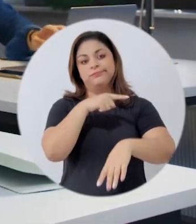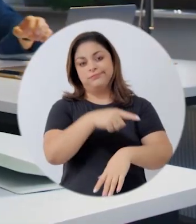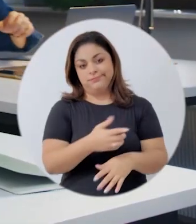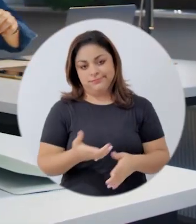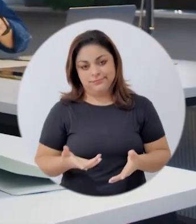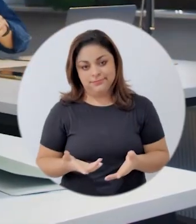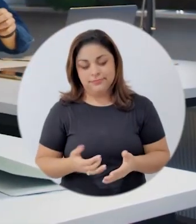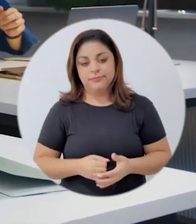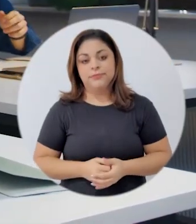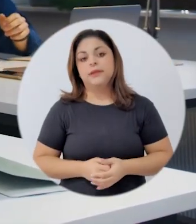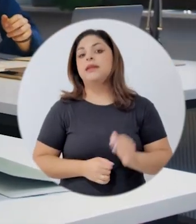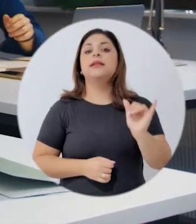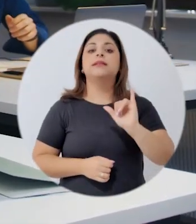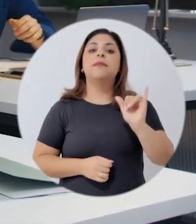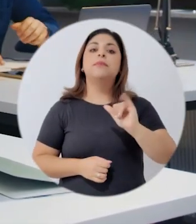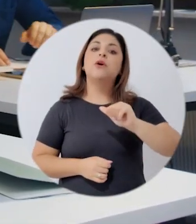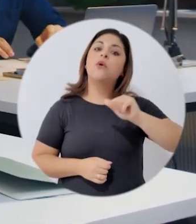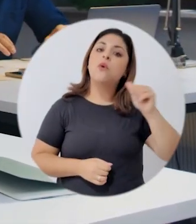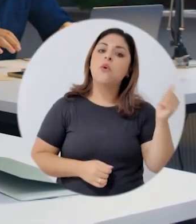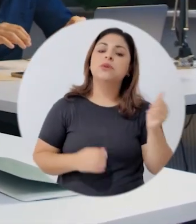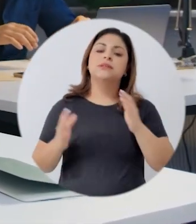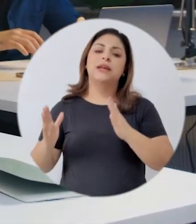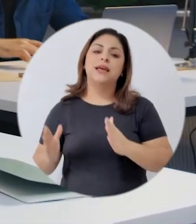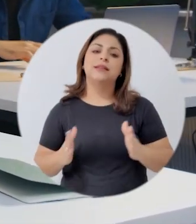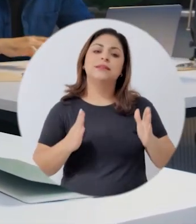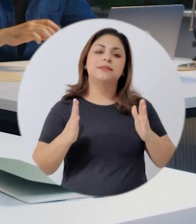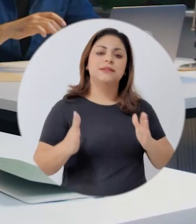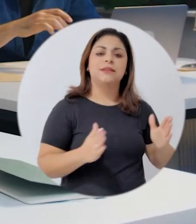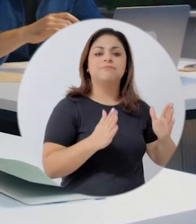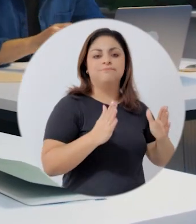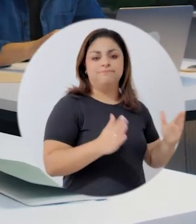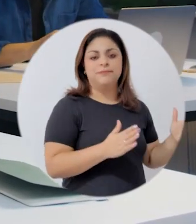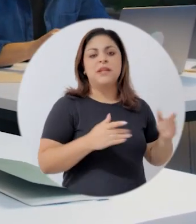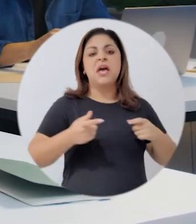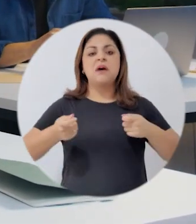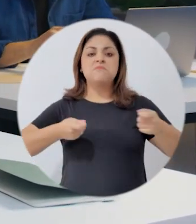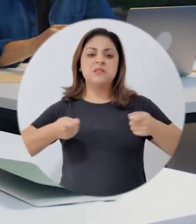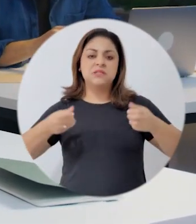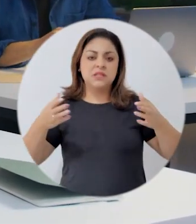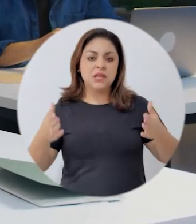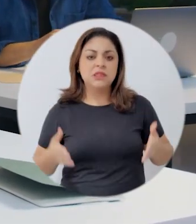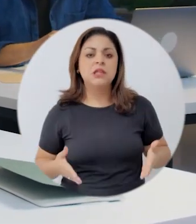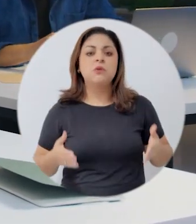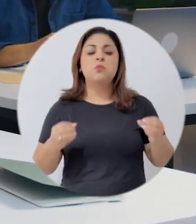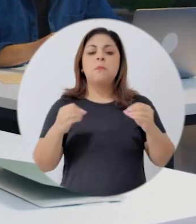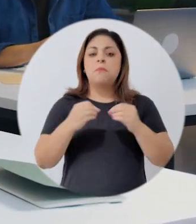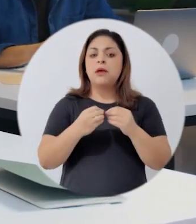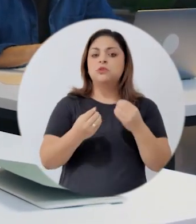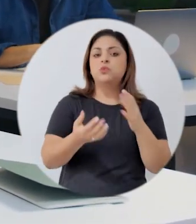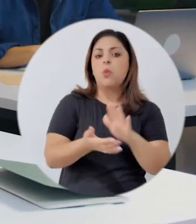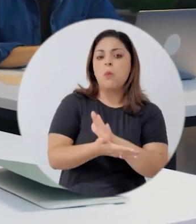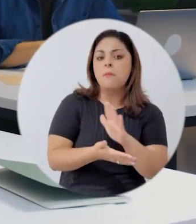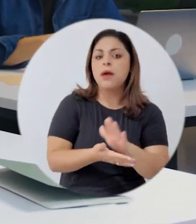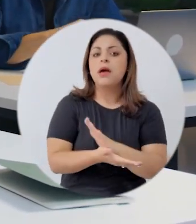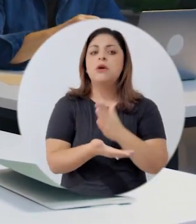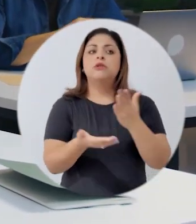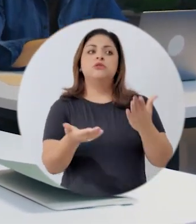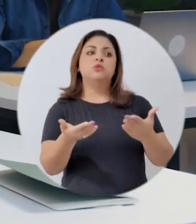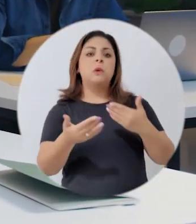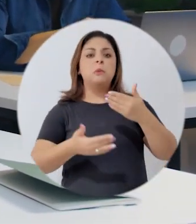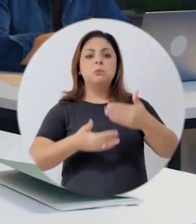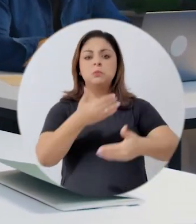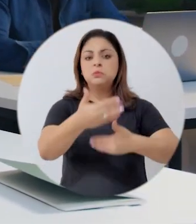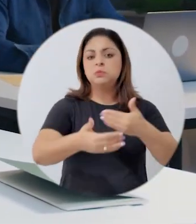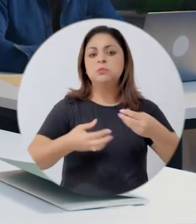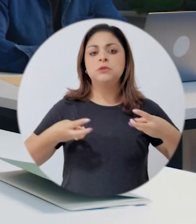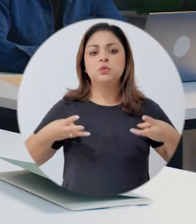después, básicamente, tengo que seguir algunas etapas, me atrevo a decir un poquito ya más administrativas, un tema un poquito documental,